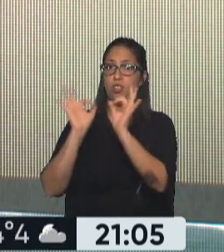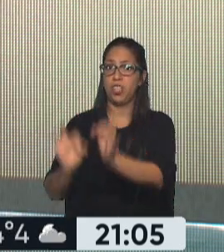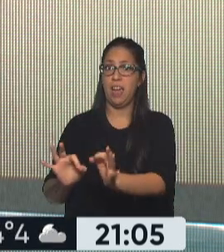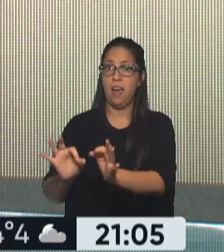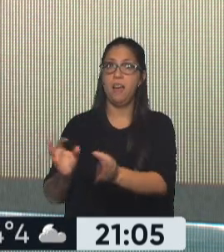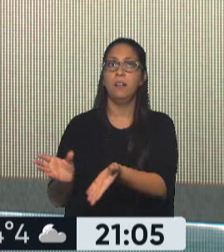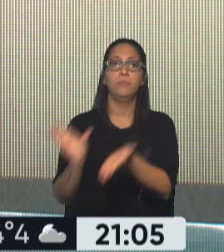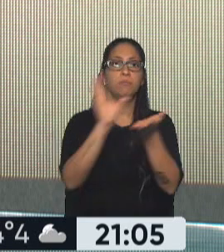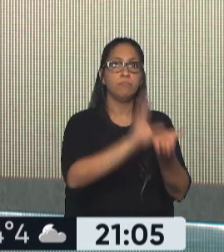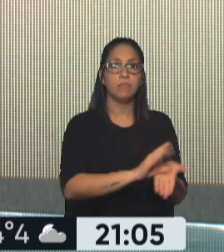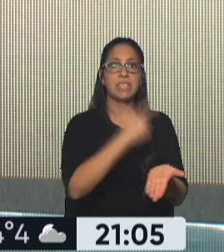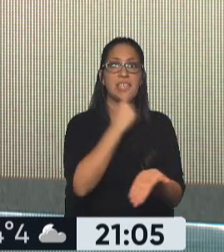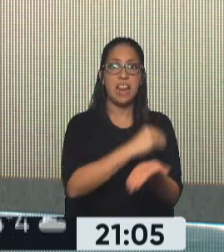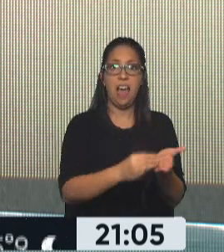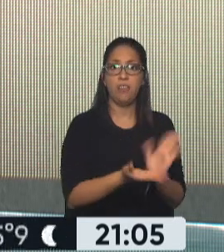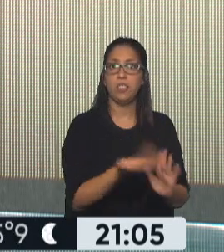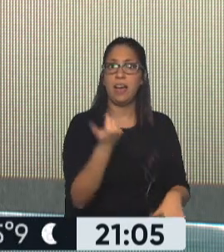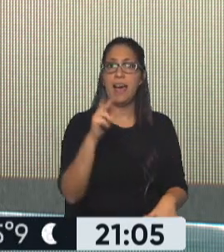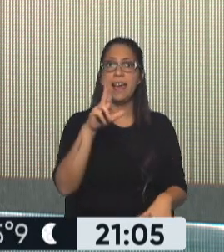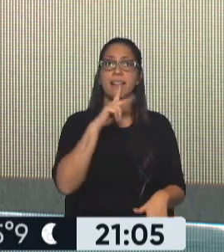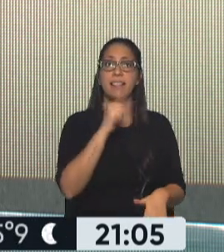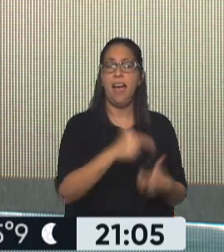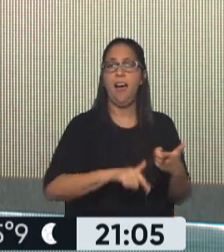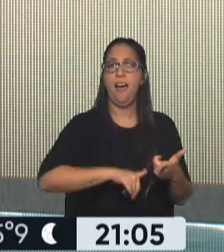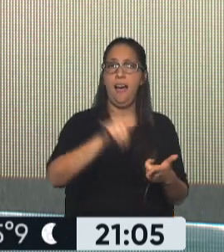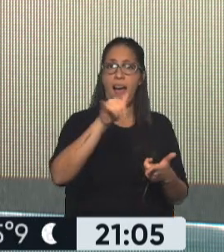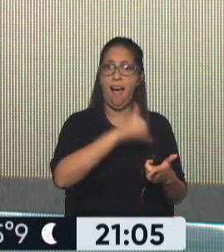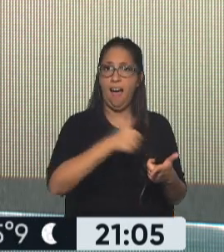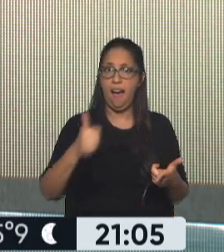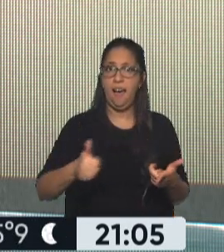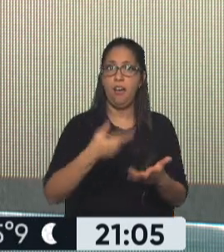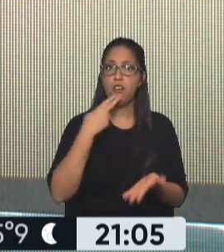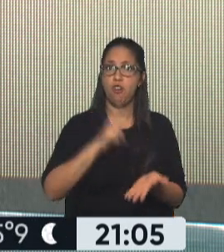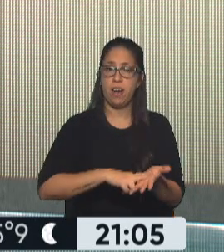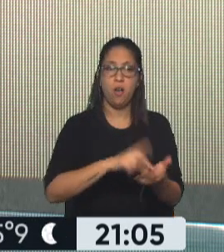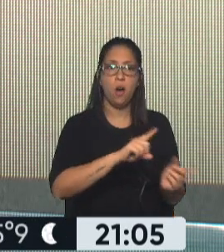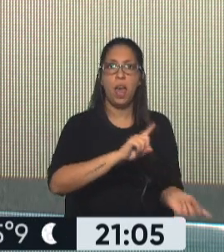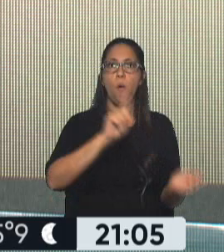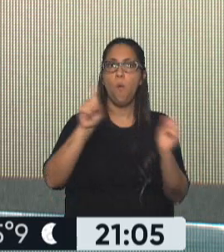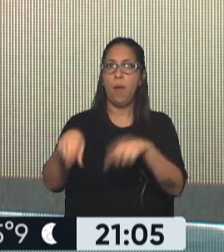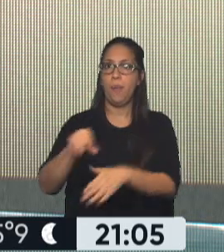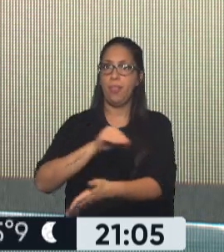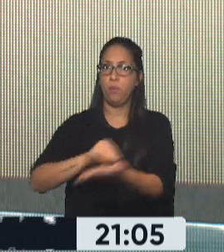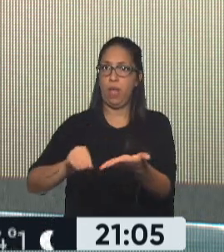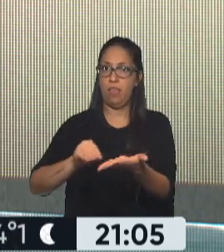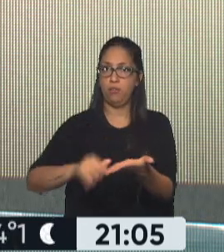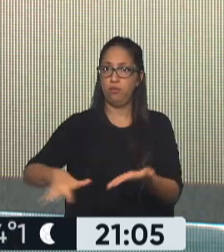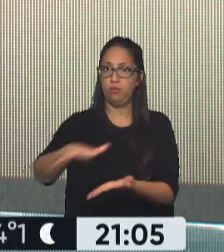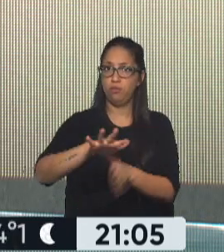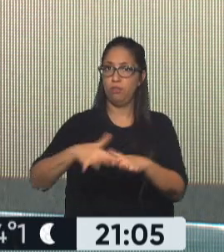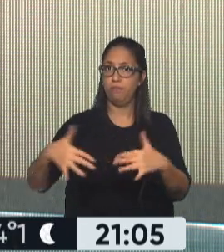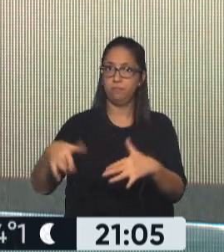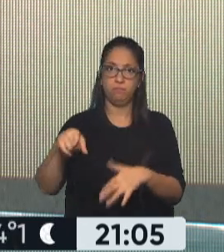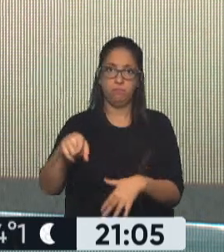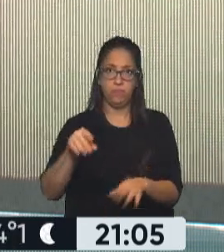fueron retiradas, por ejemplo, RTA, Aerolíneas Argentinas, el Correo, ahora vuelve otra vez a diputados. También